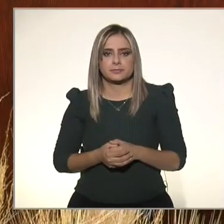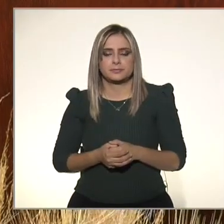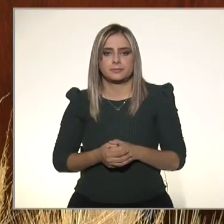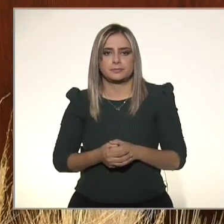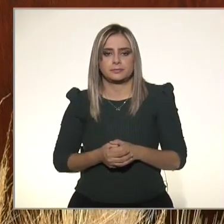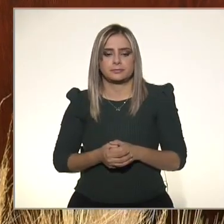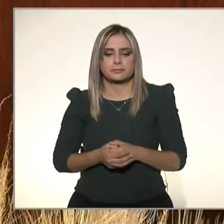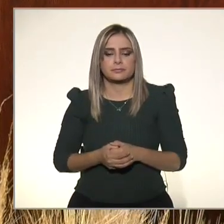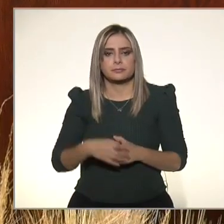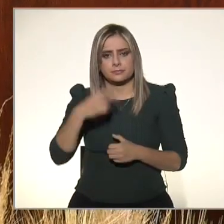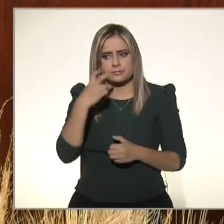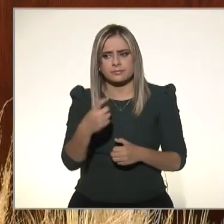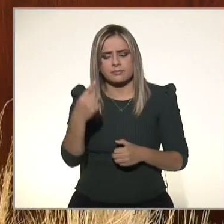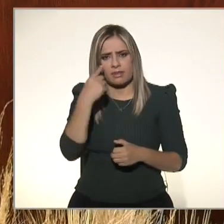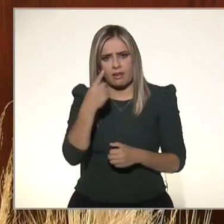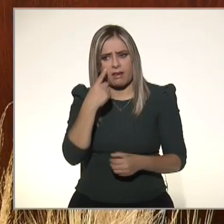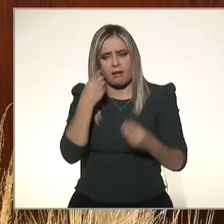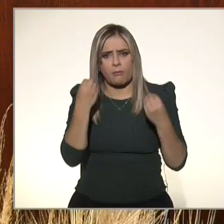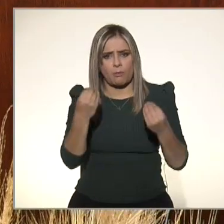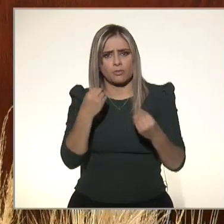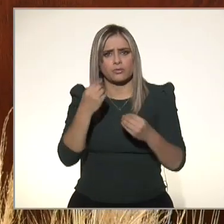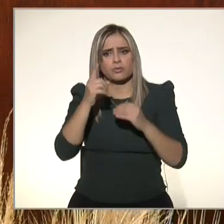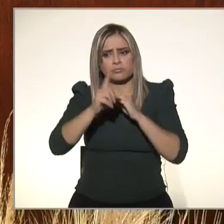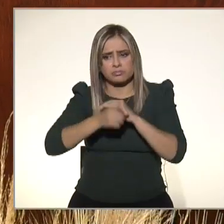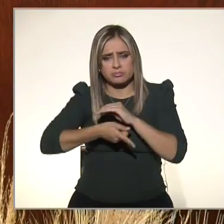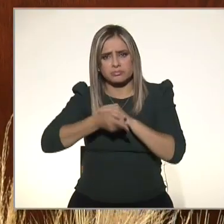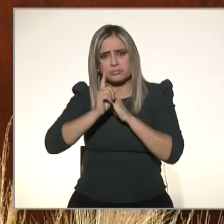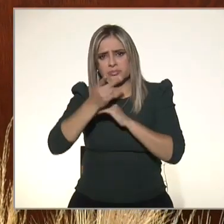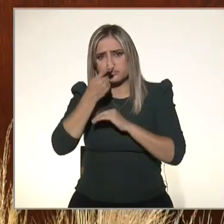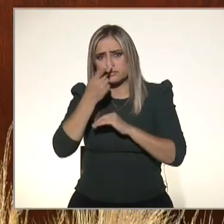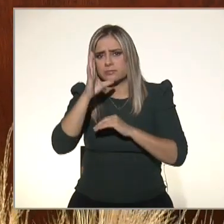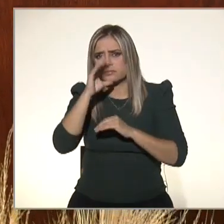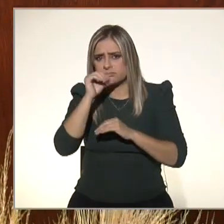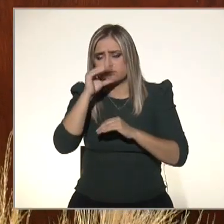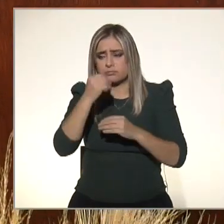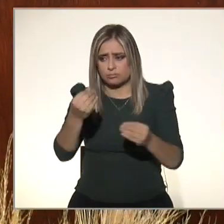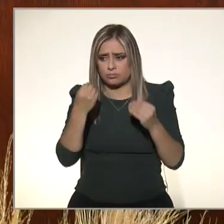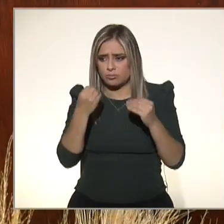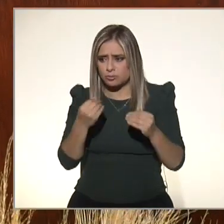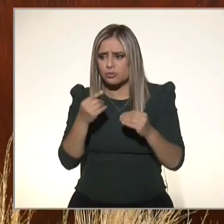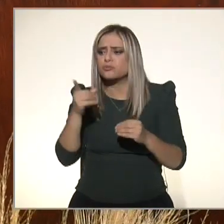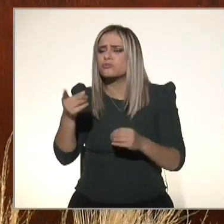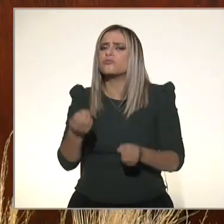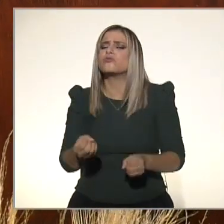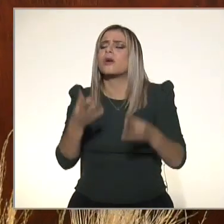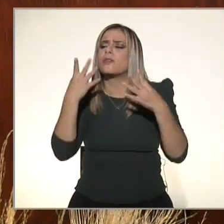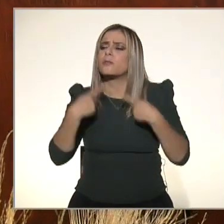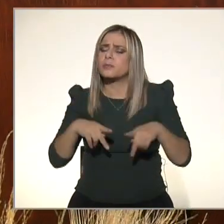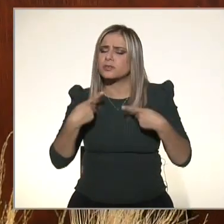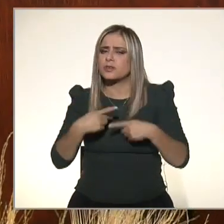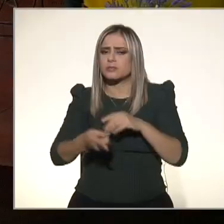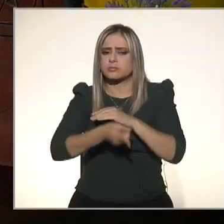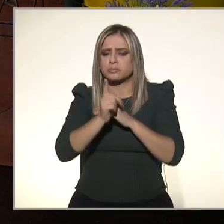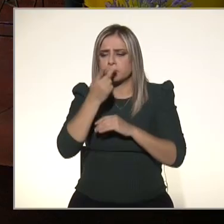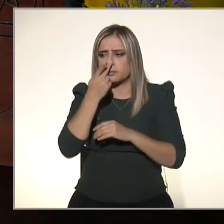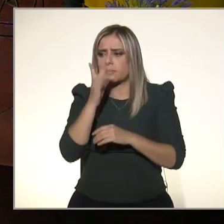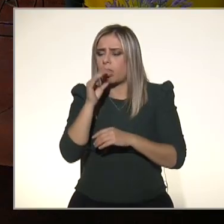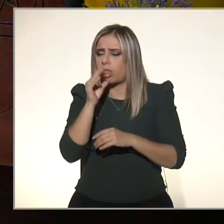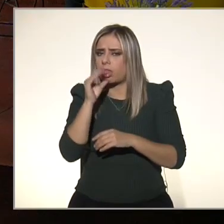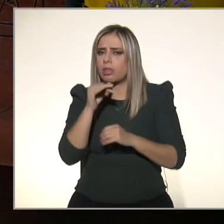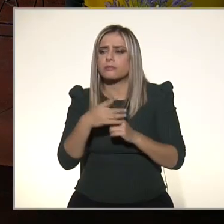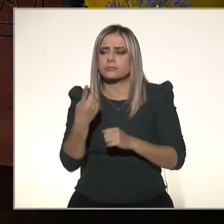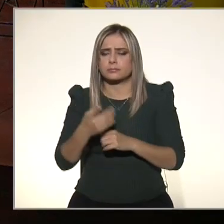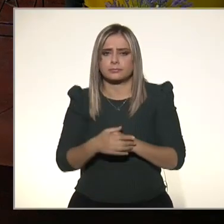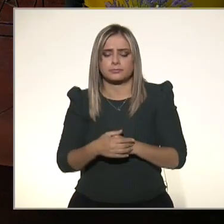¿Qué tan frecuente vemos problemas de disfunción sexual? Ustedes lo ven bastante. ¿Qué porcentaje de su consulta tiene que ver con esto? Pues mira,